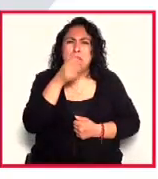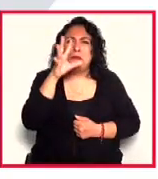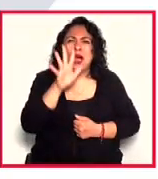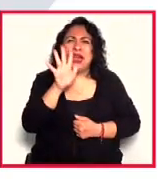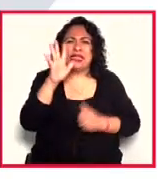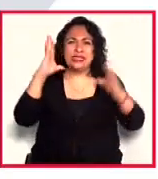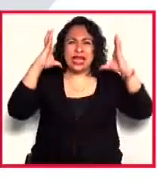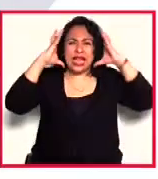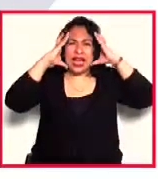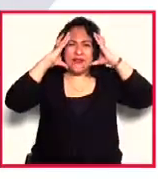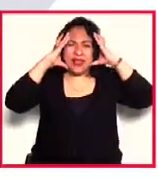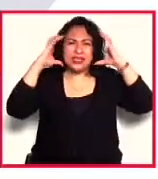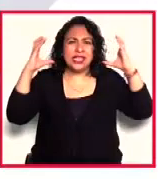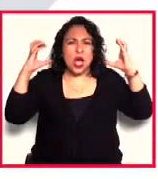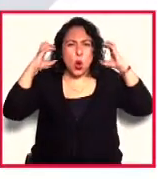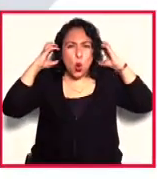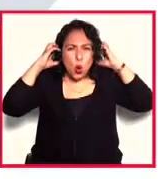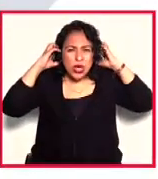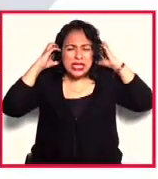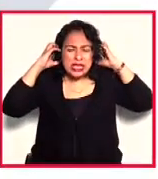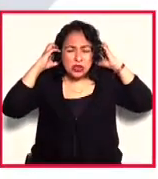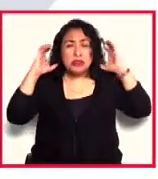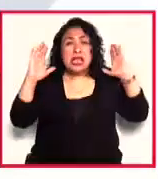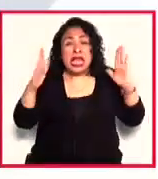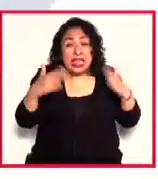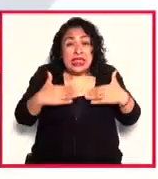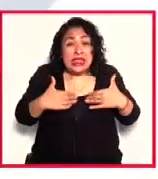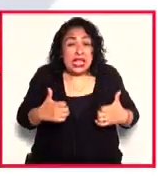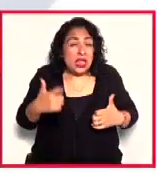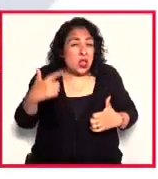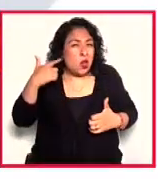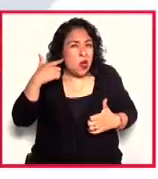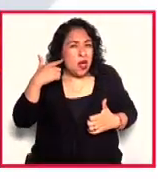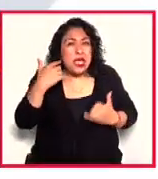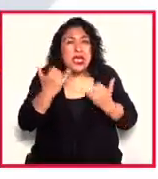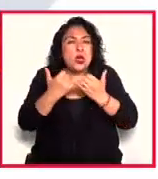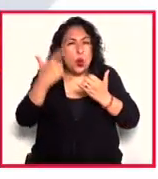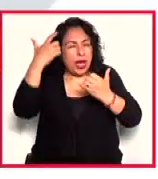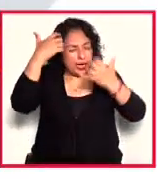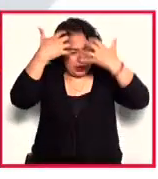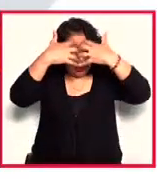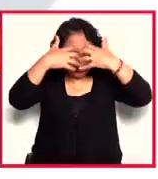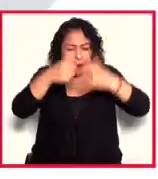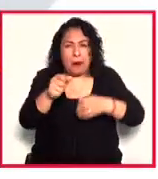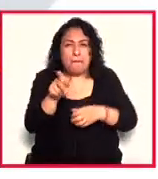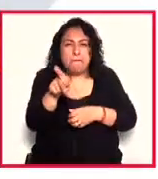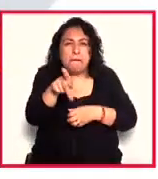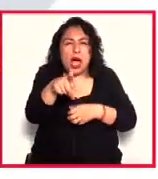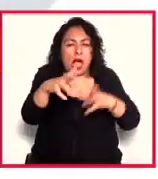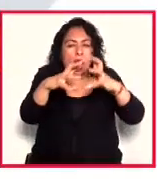tiene unos oídos y según entiendo recibe el sonido como lo recibe el cerebro humano y también de esa